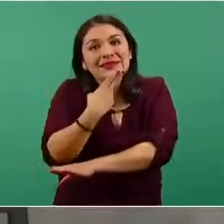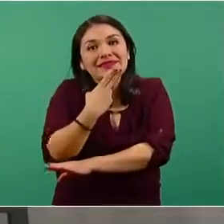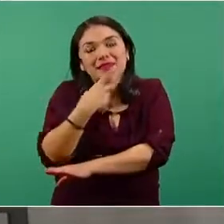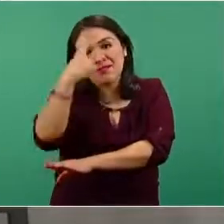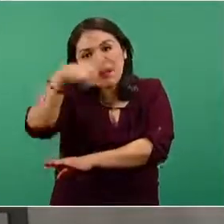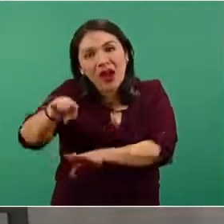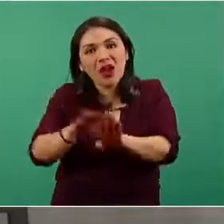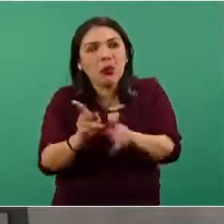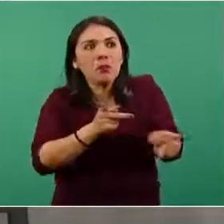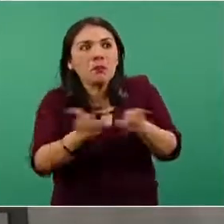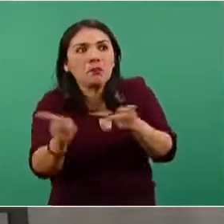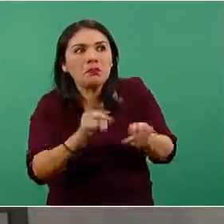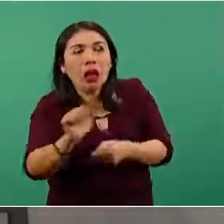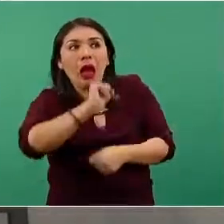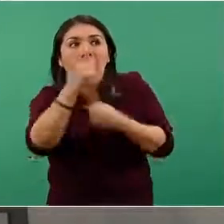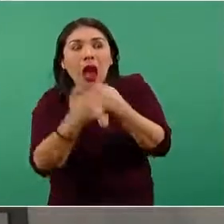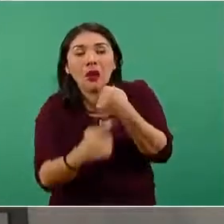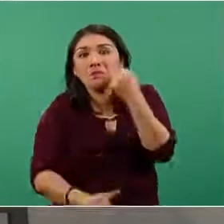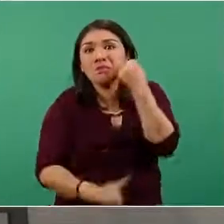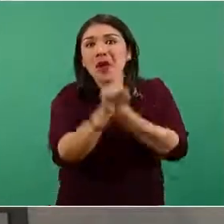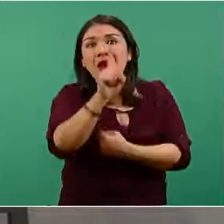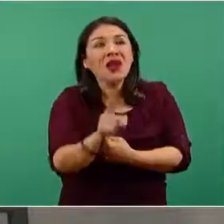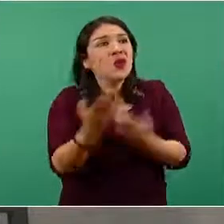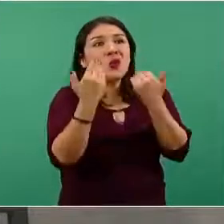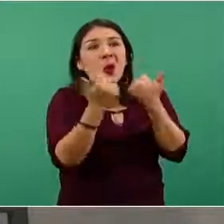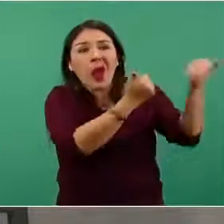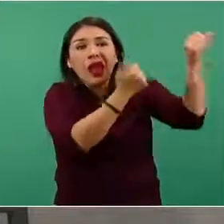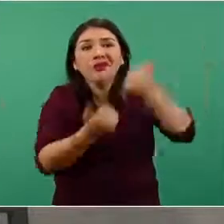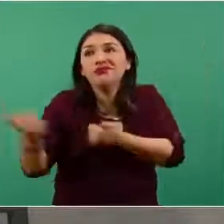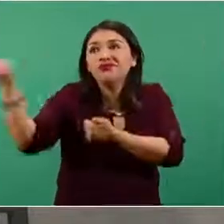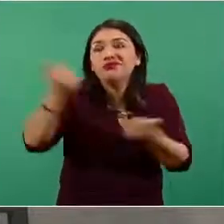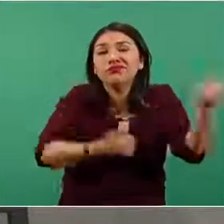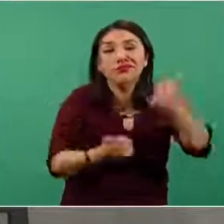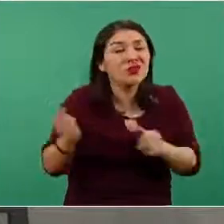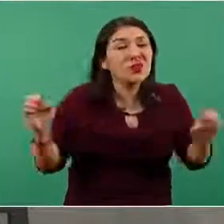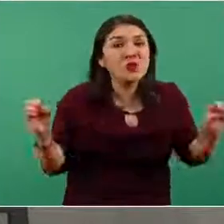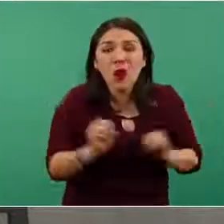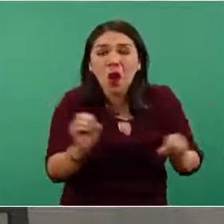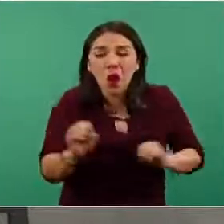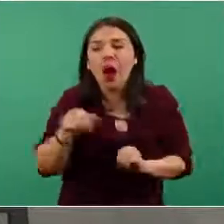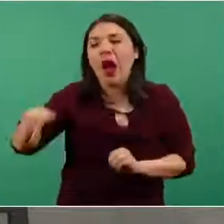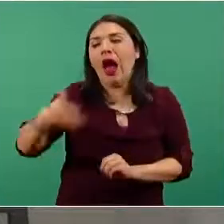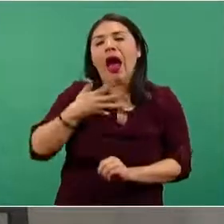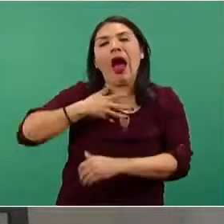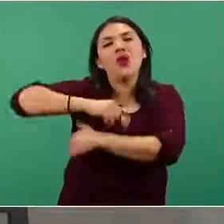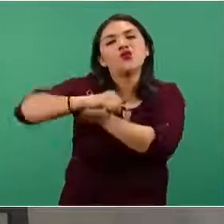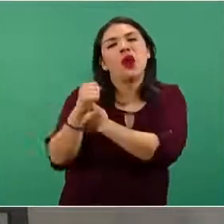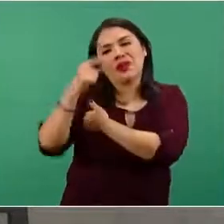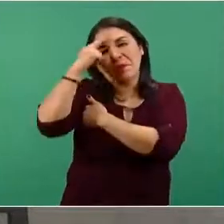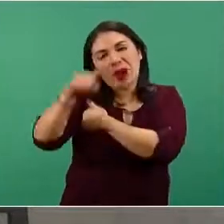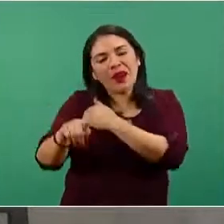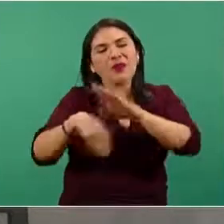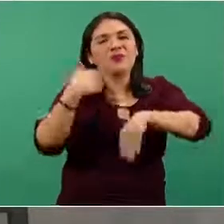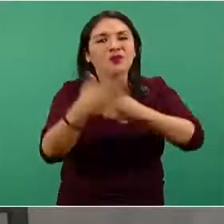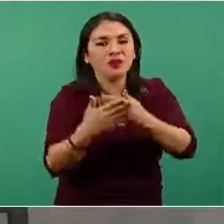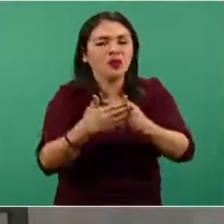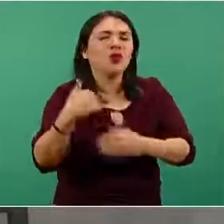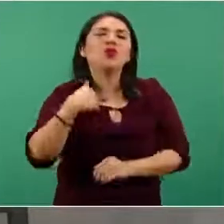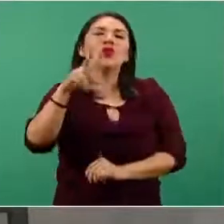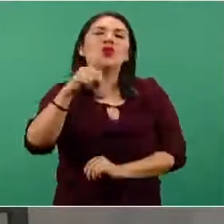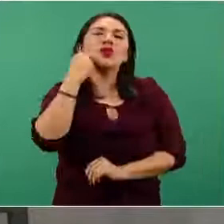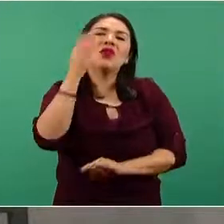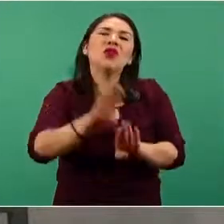el prever cualquier condición que pudiera inhibir la posibilidad de utilizarlas, y no queremos correr